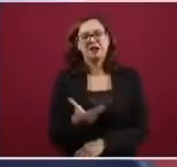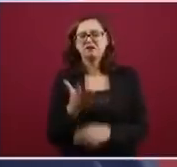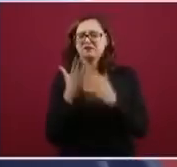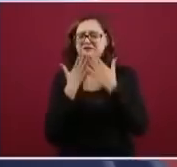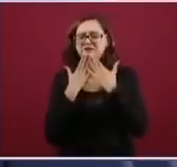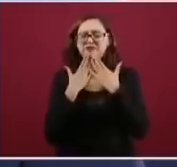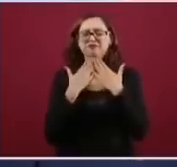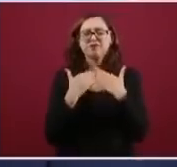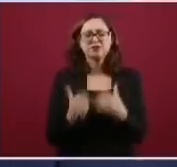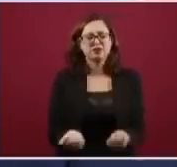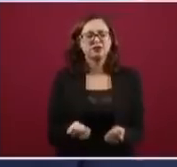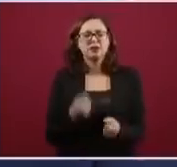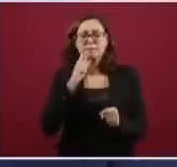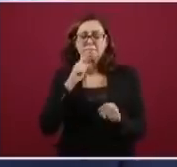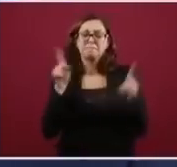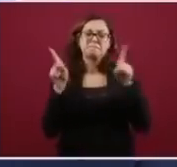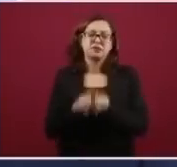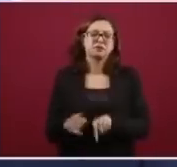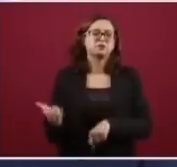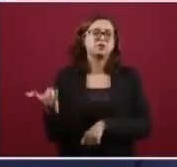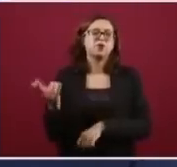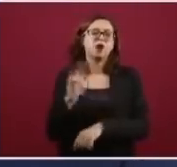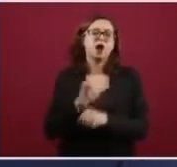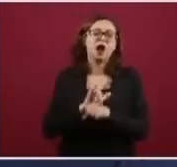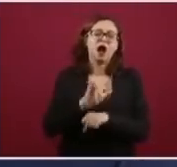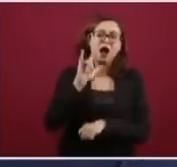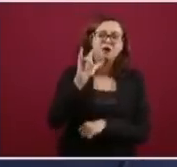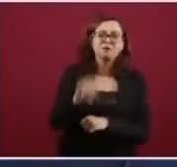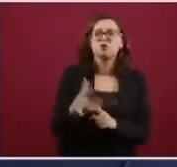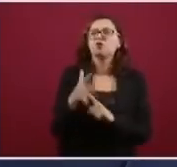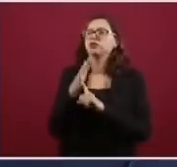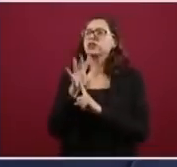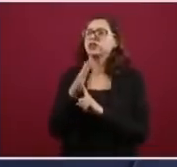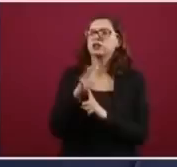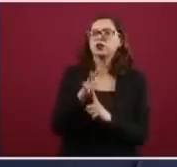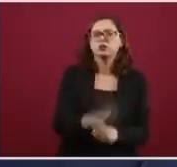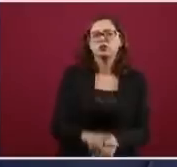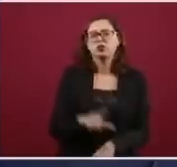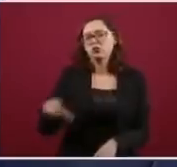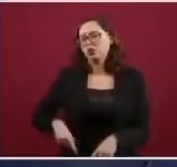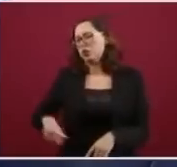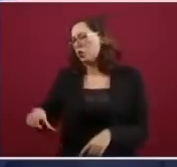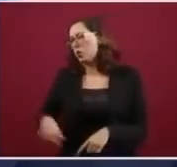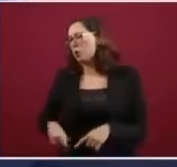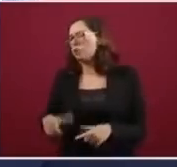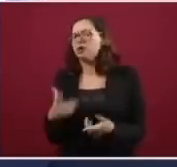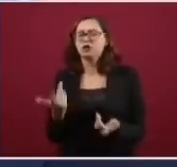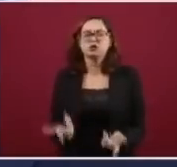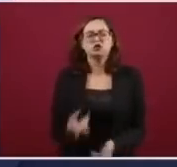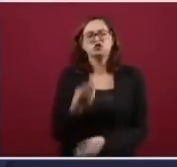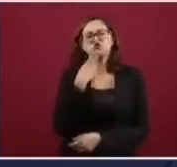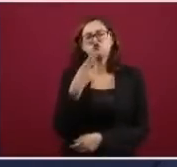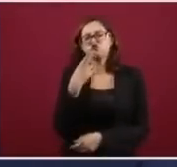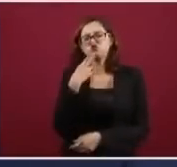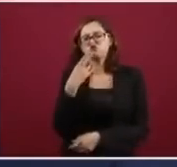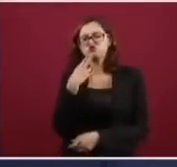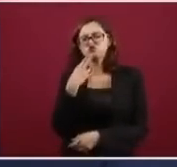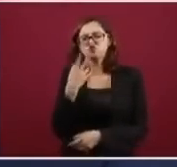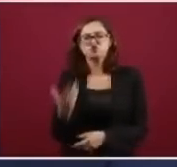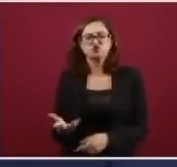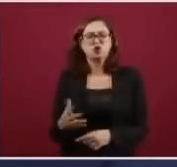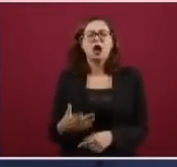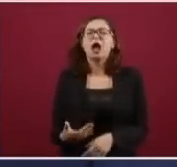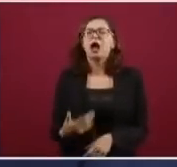ya no se utilizan aviones helicópteros para el traslado de funcionarios usaban los aviones hasta para ir de